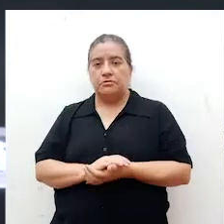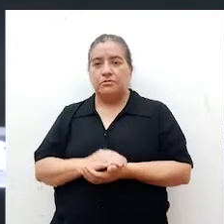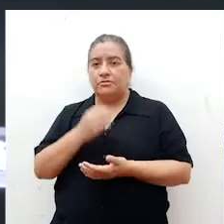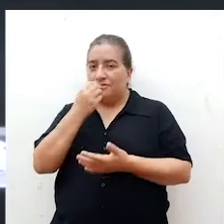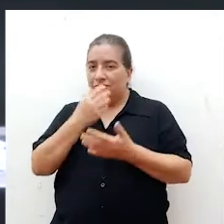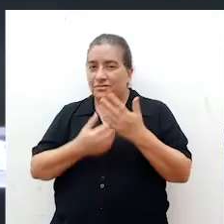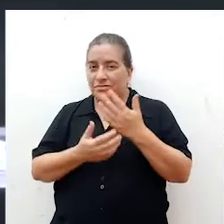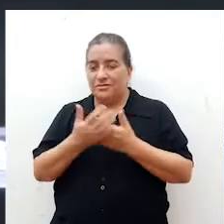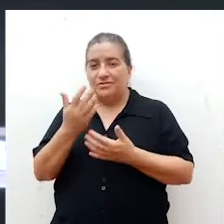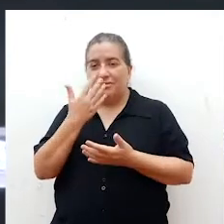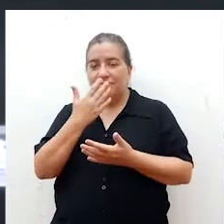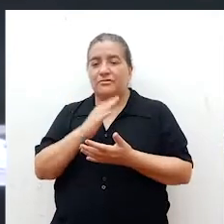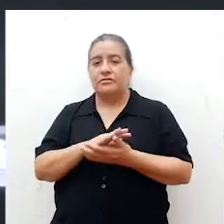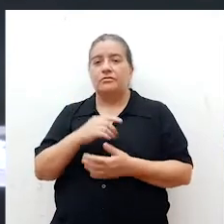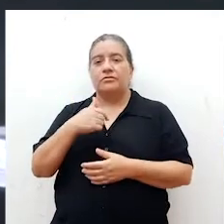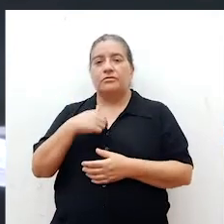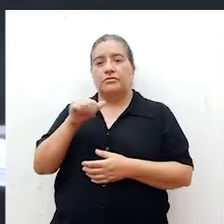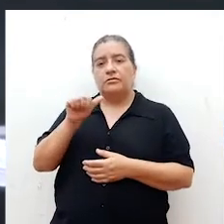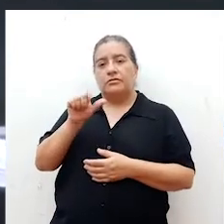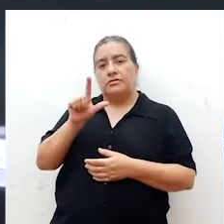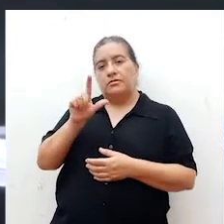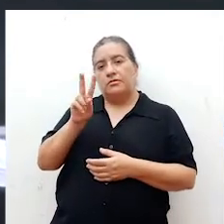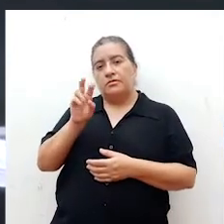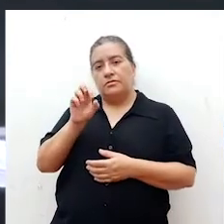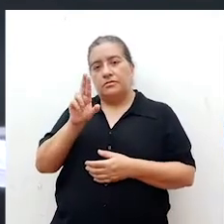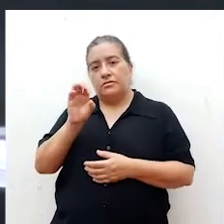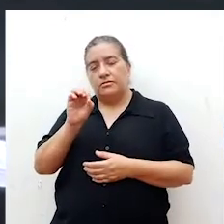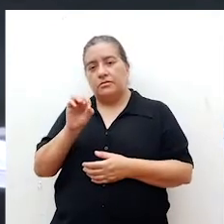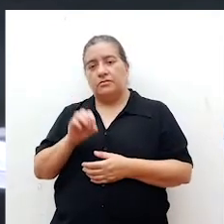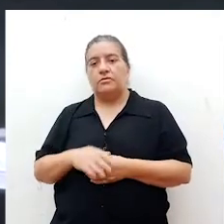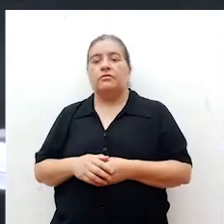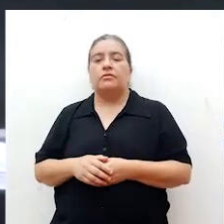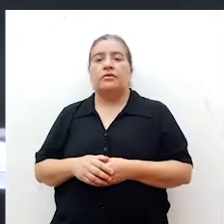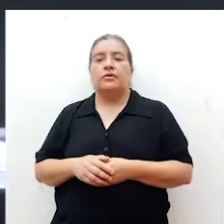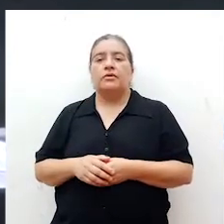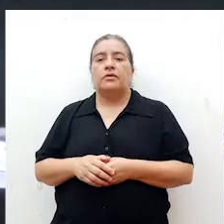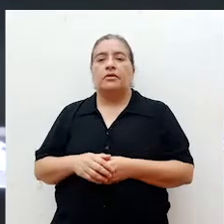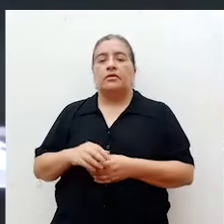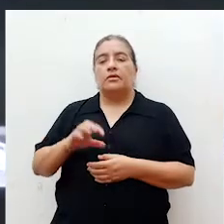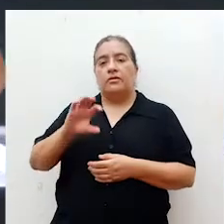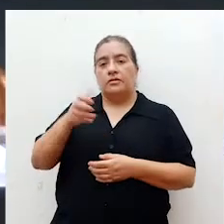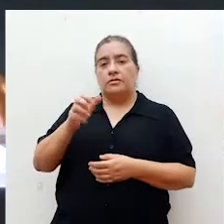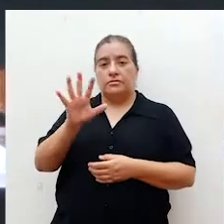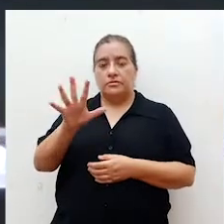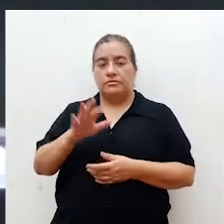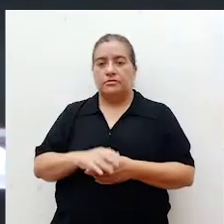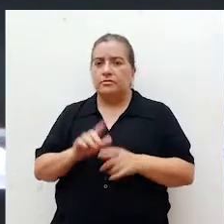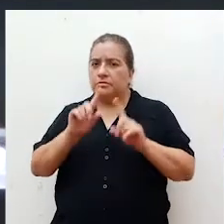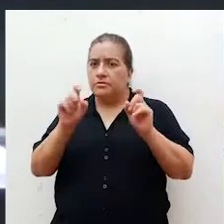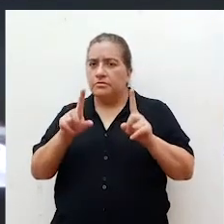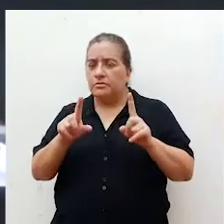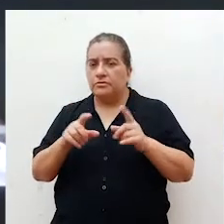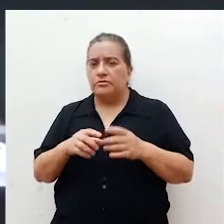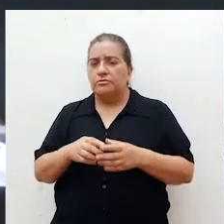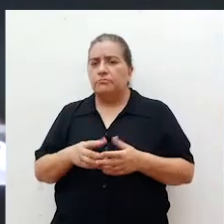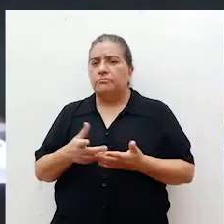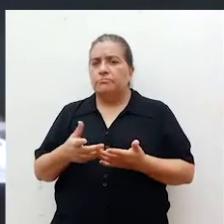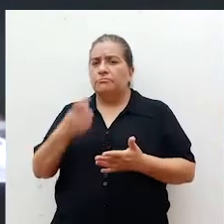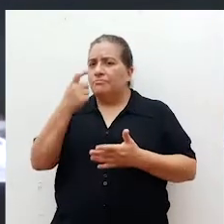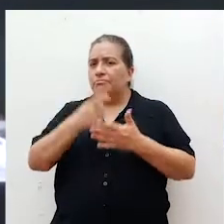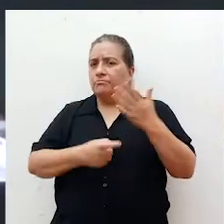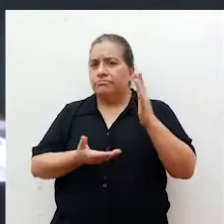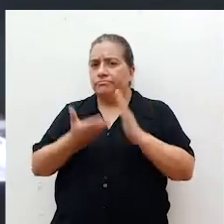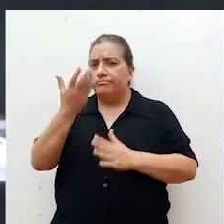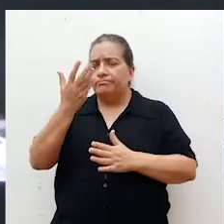¿Ahí se escucha? Perfecto. Ok, señor Gutiérrez, ¿cómo está? Álvaro Cisneros de Panamericana Televisión. Quería consultarle en primer lugar cuál es el balance que hace